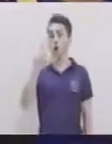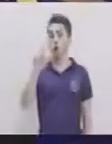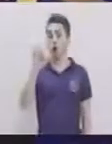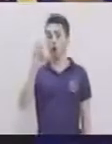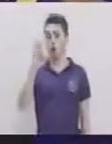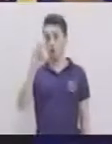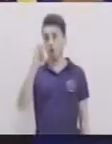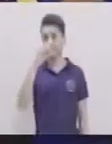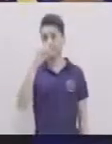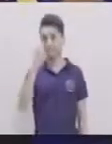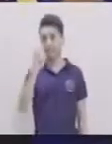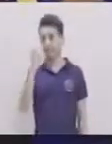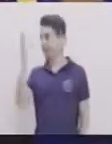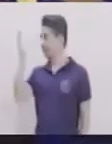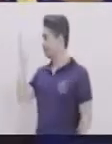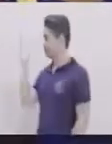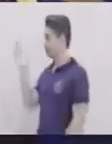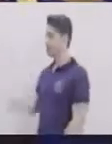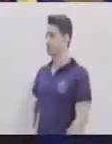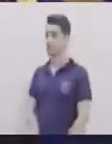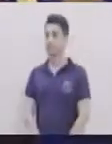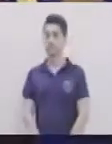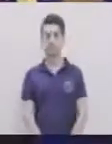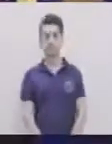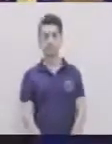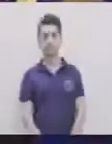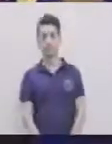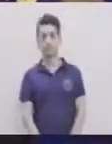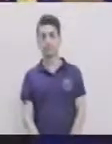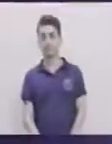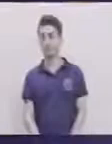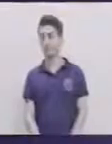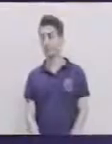Yuma. Jocote.